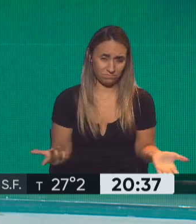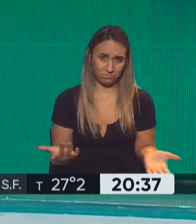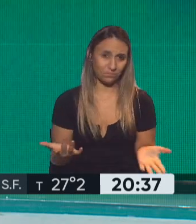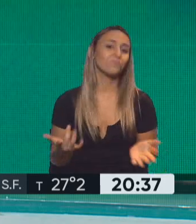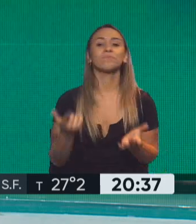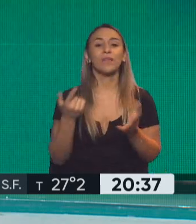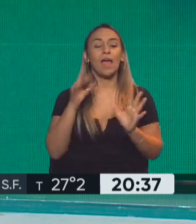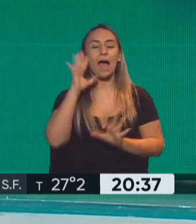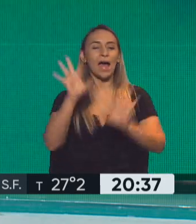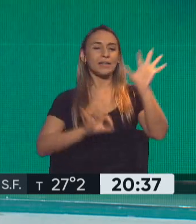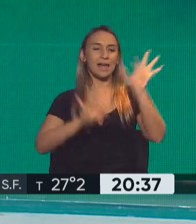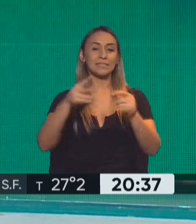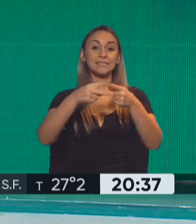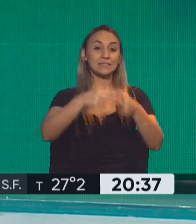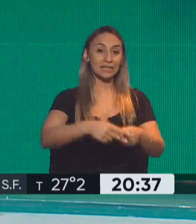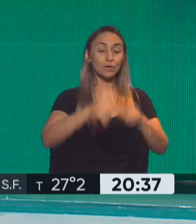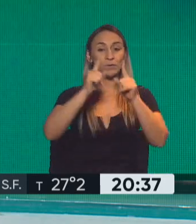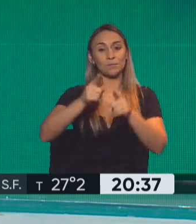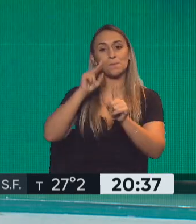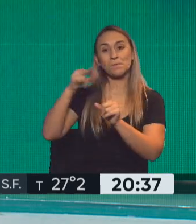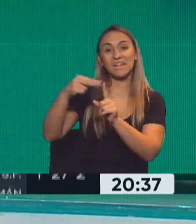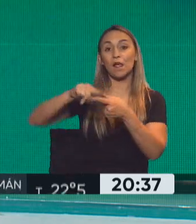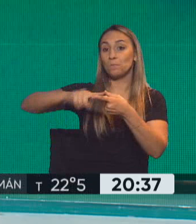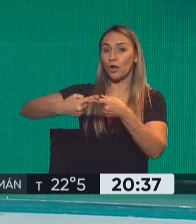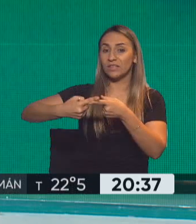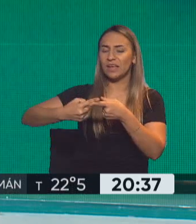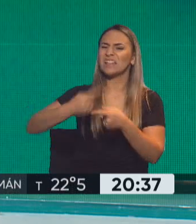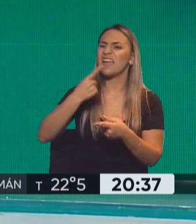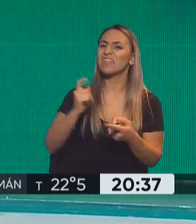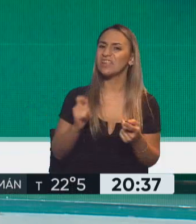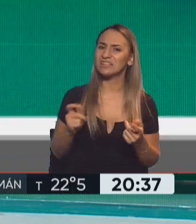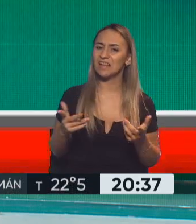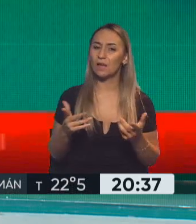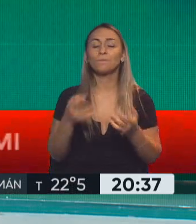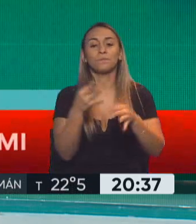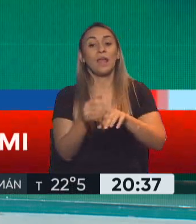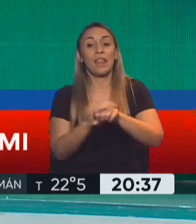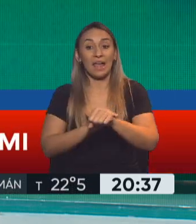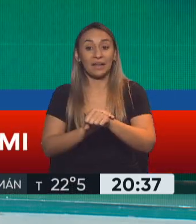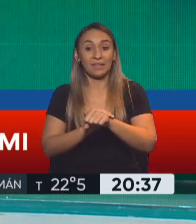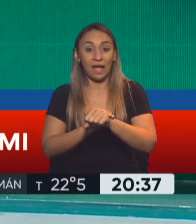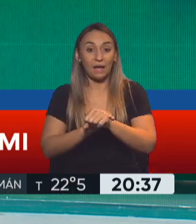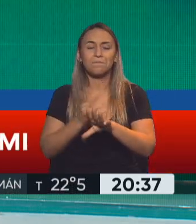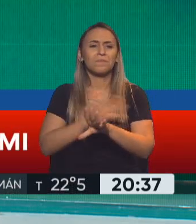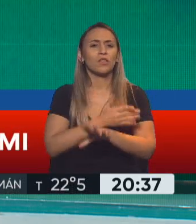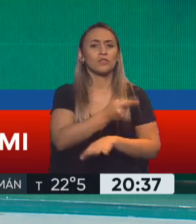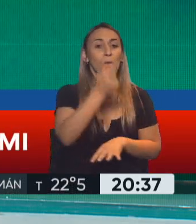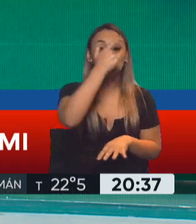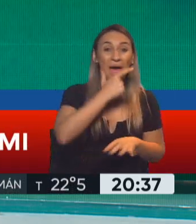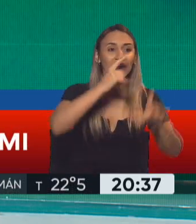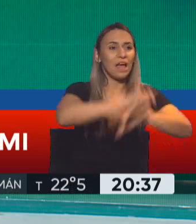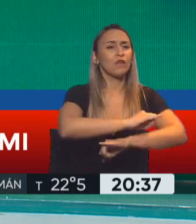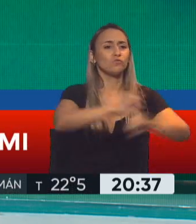técnicas son necesarias las lecturas políticas quien dice qué cosa desde donde horacio rodríguez larreta cuando mauricio macri anunció que